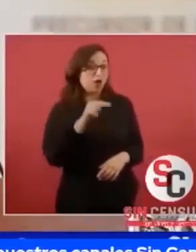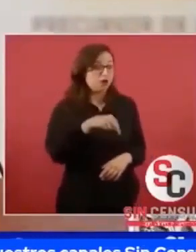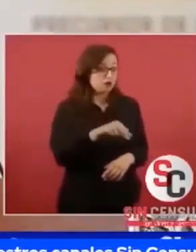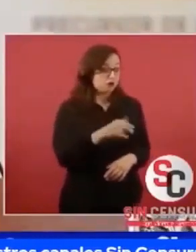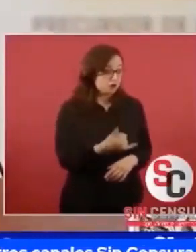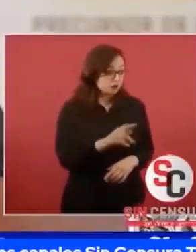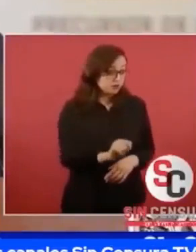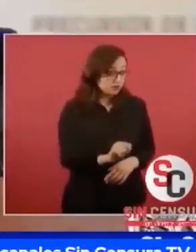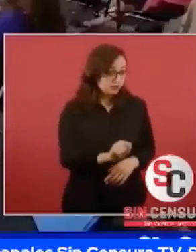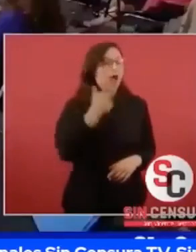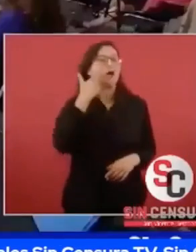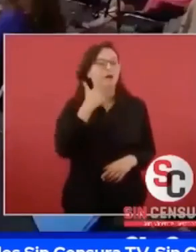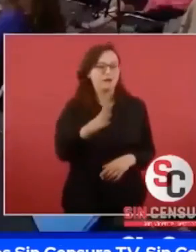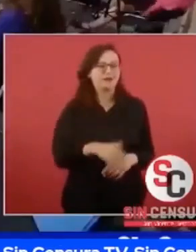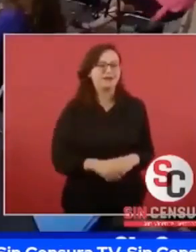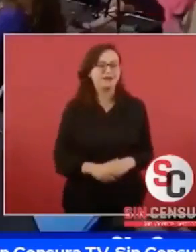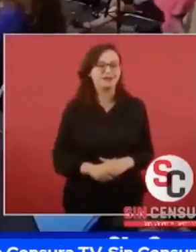a veces forman